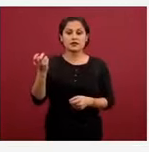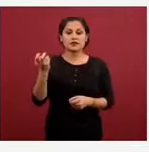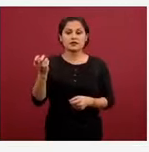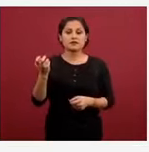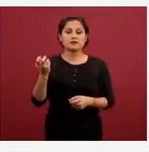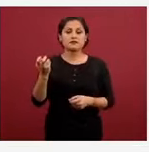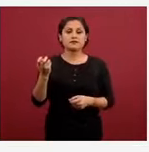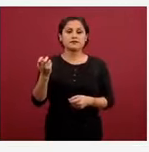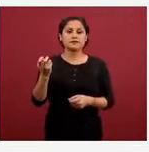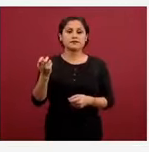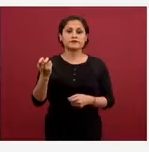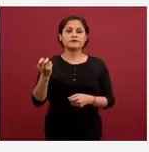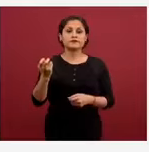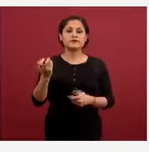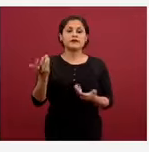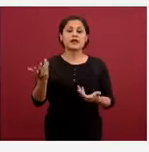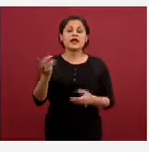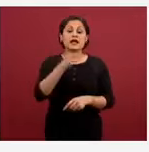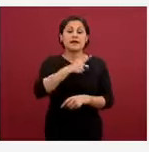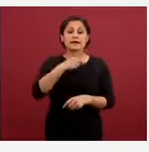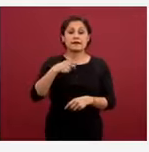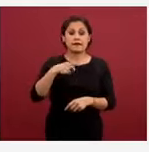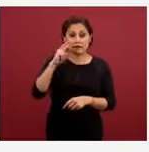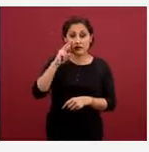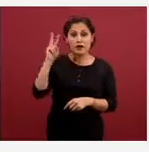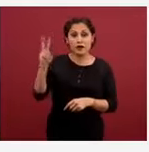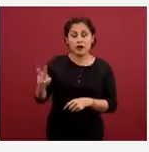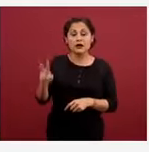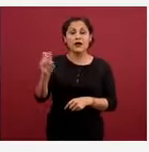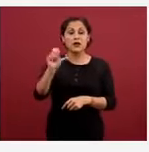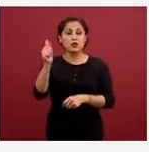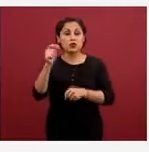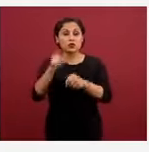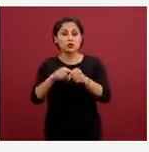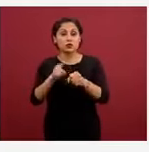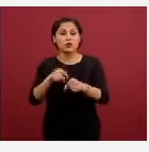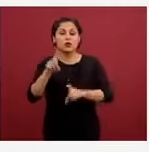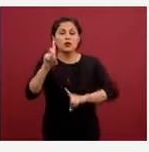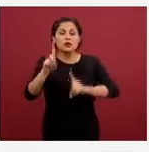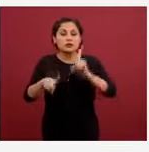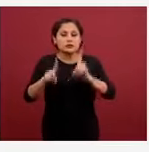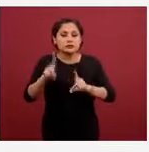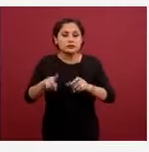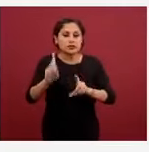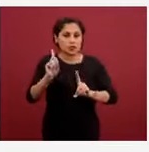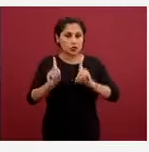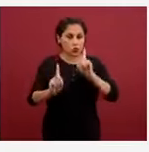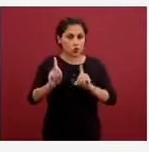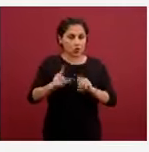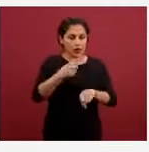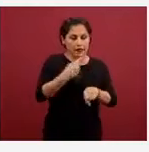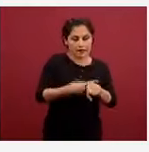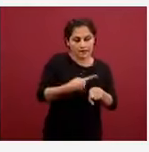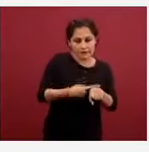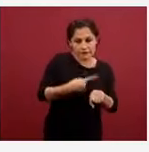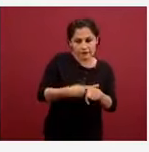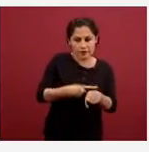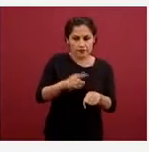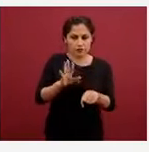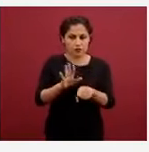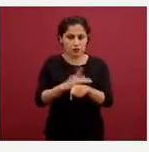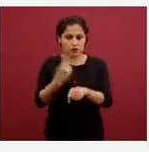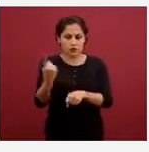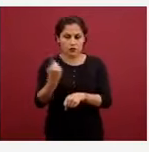todavía al corte de la base no teníamos un resultado de laboratorio que nos permitiera decir que son